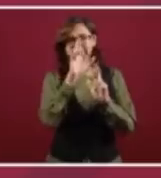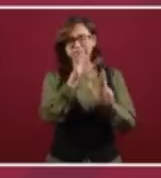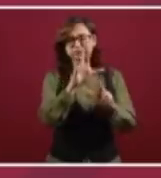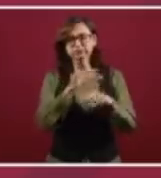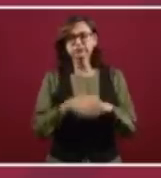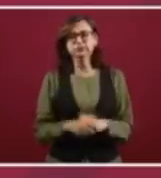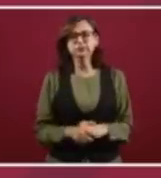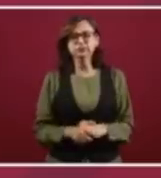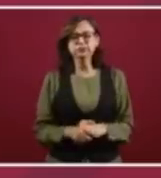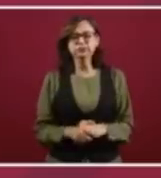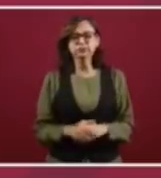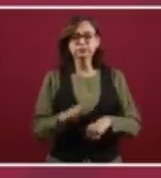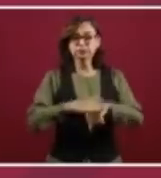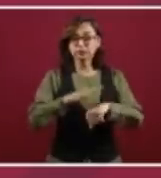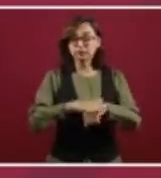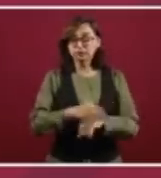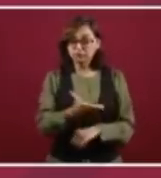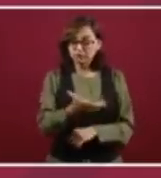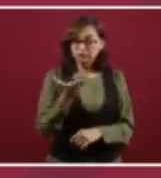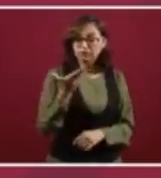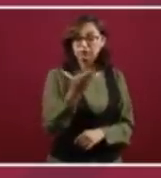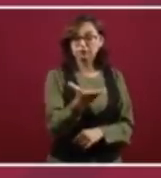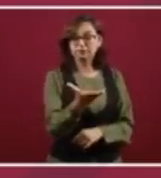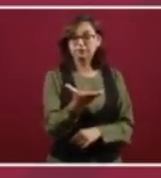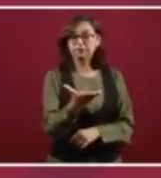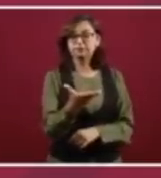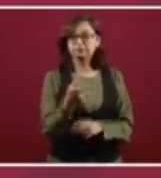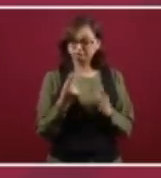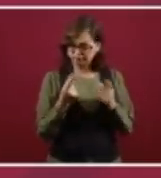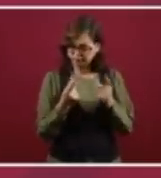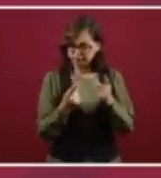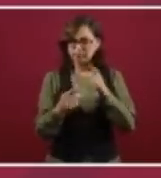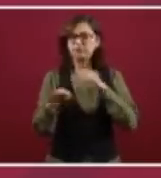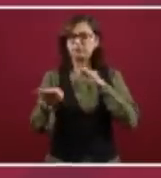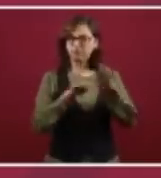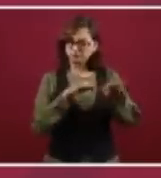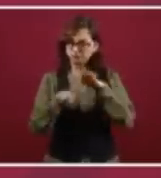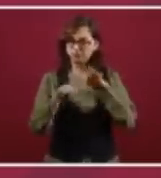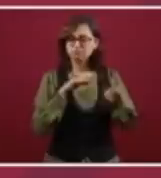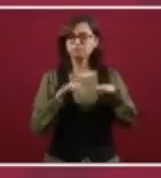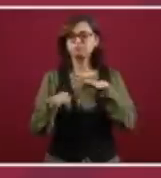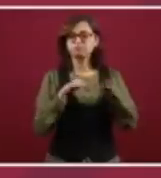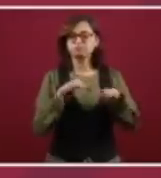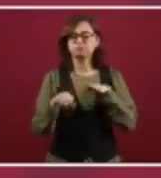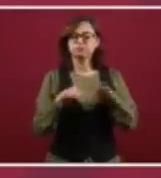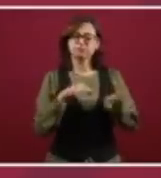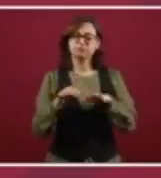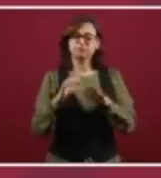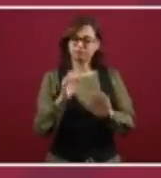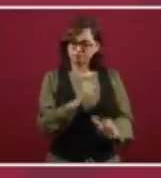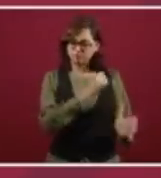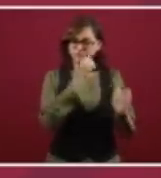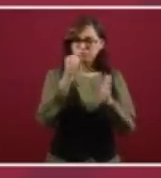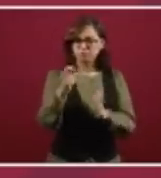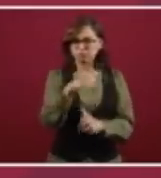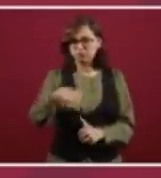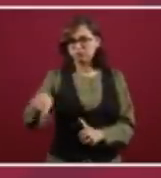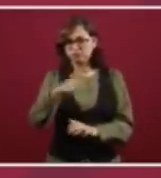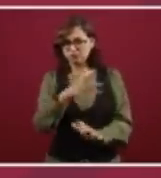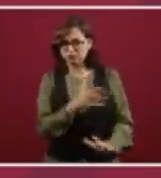Y lo que se les está pidiendo es que se invierta como se